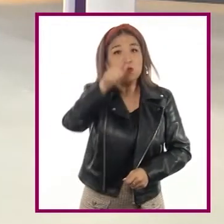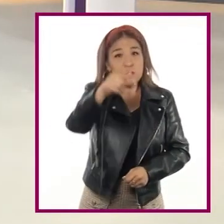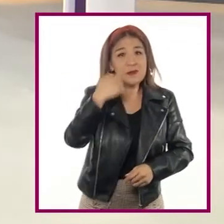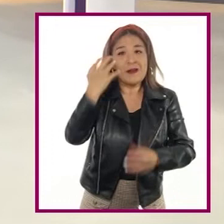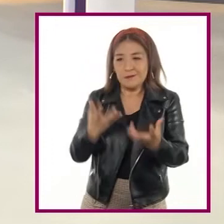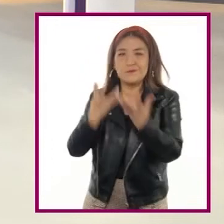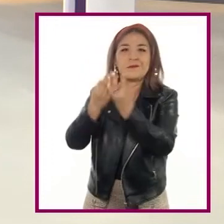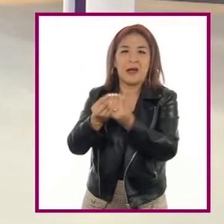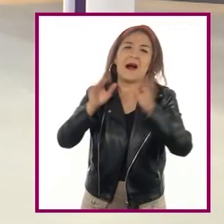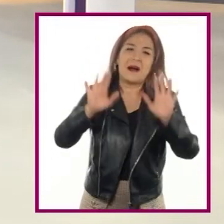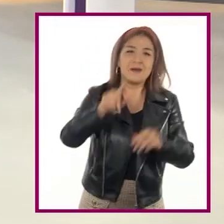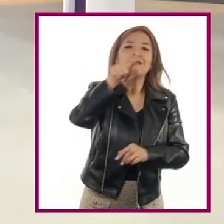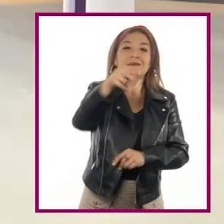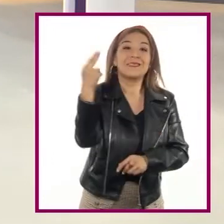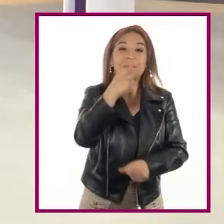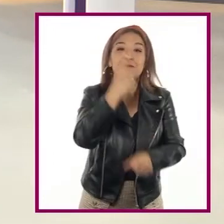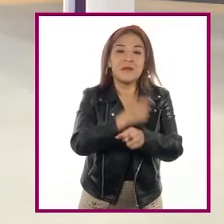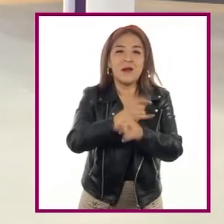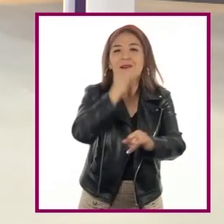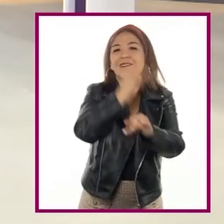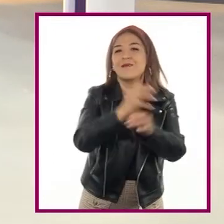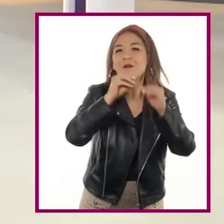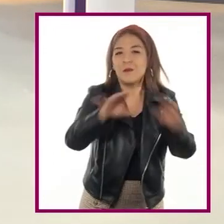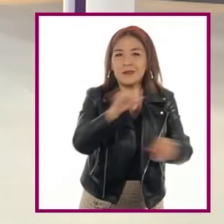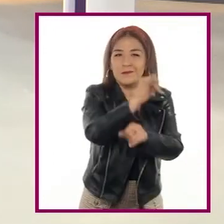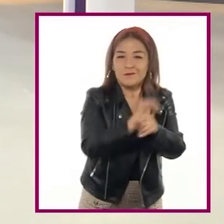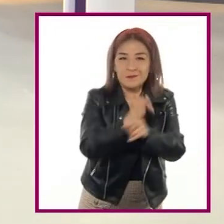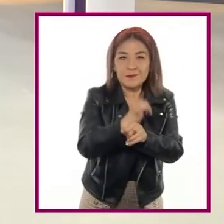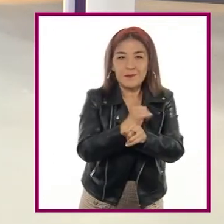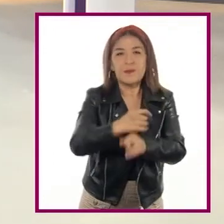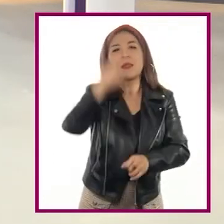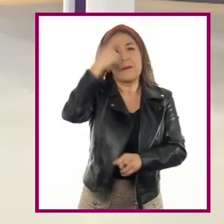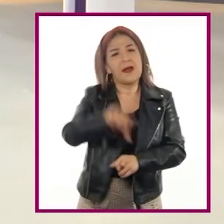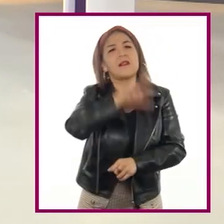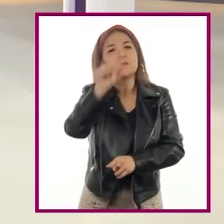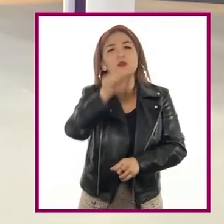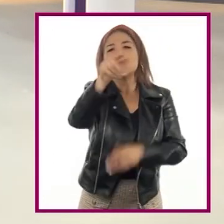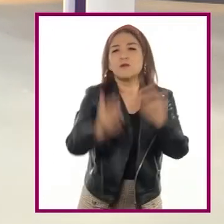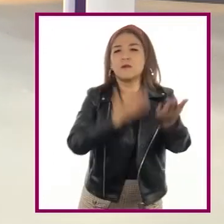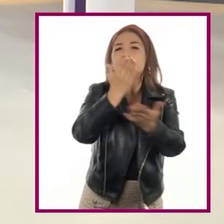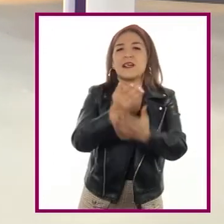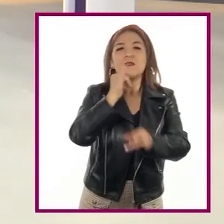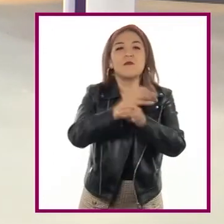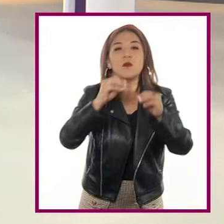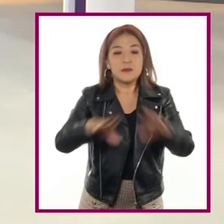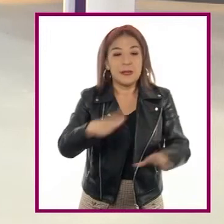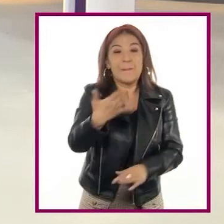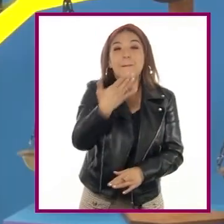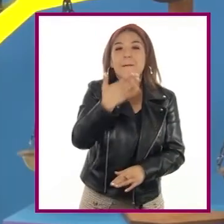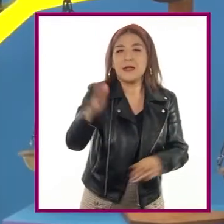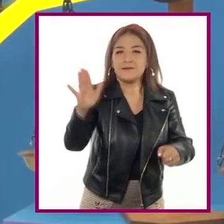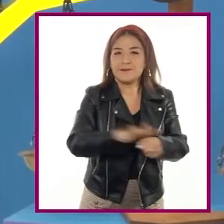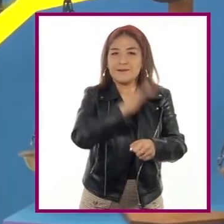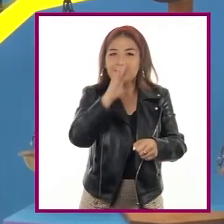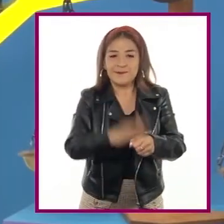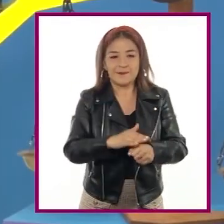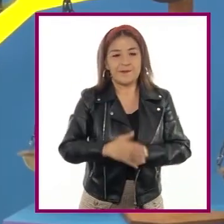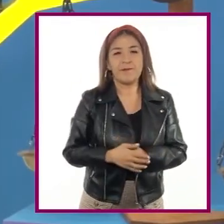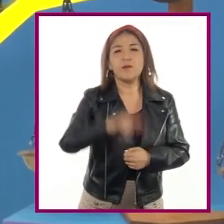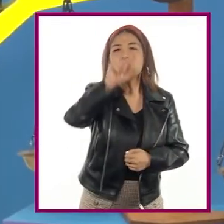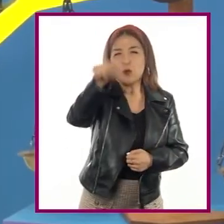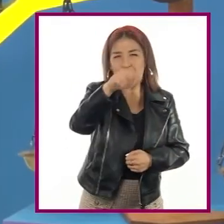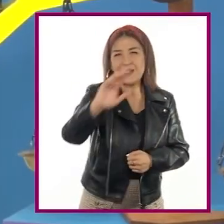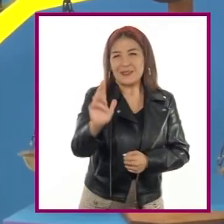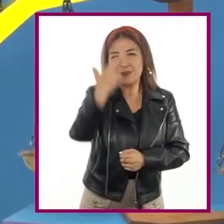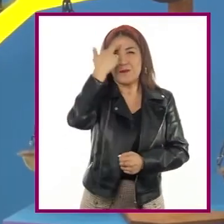la información. Un elemento que debemos agregar a la toma de decisiones es la asertividad.